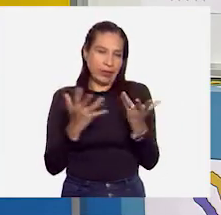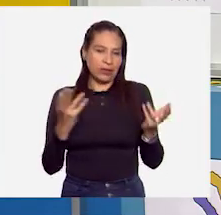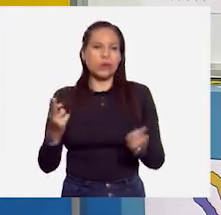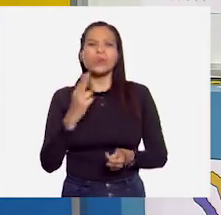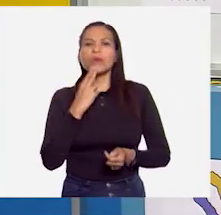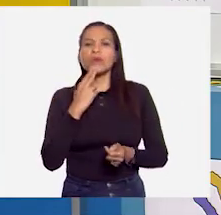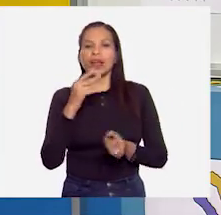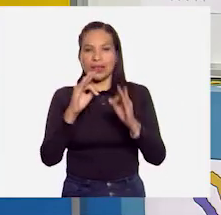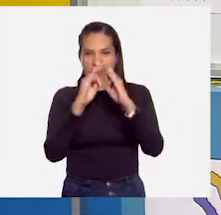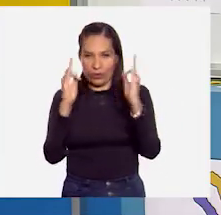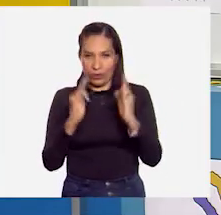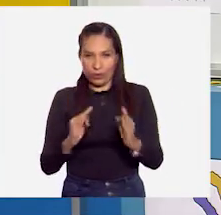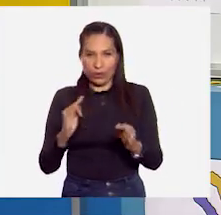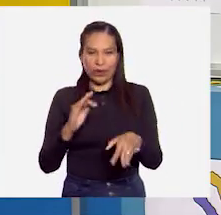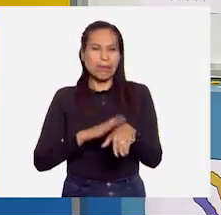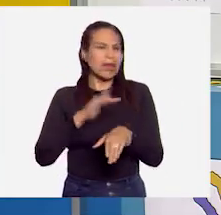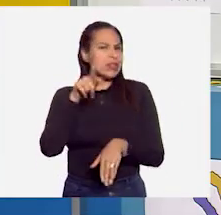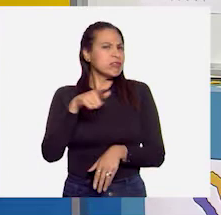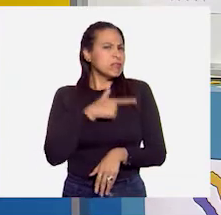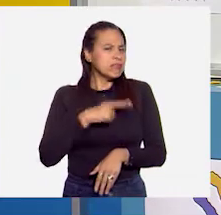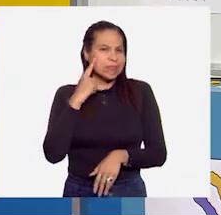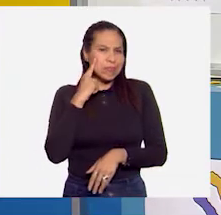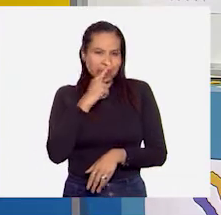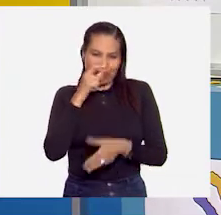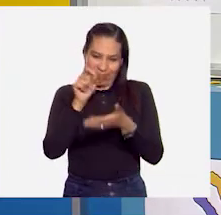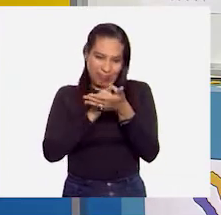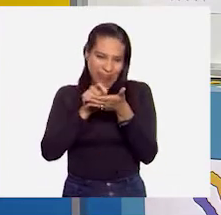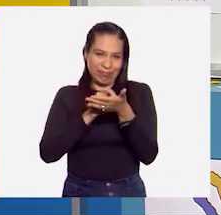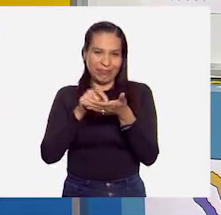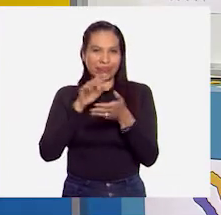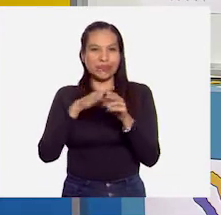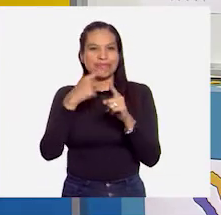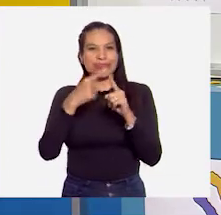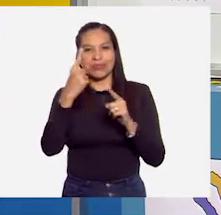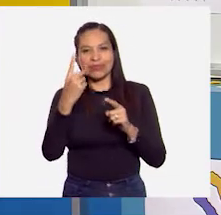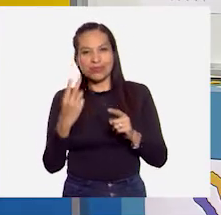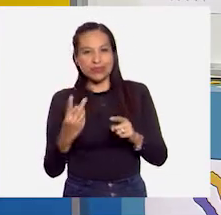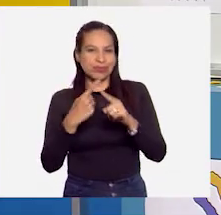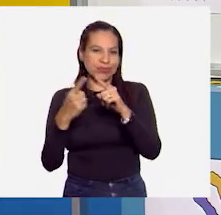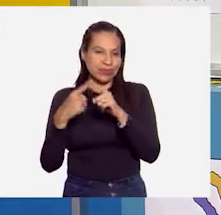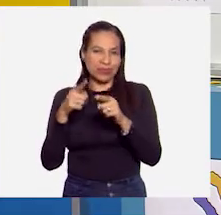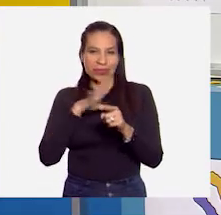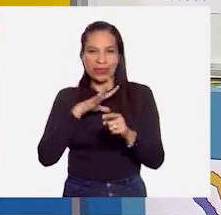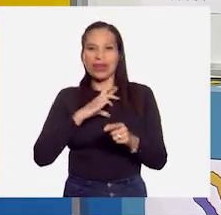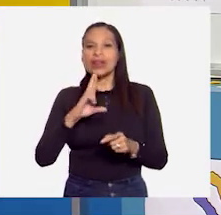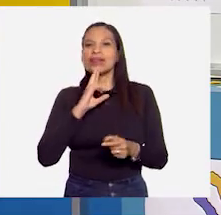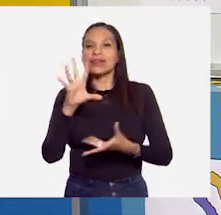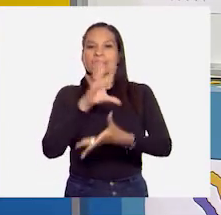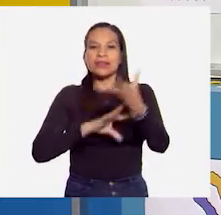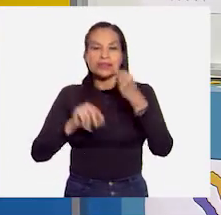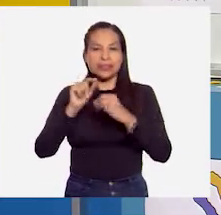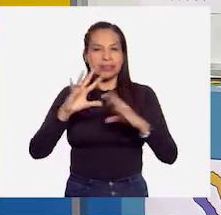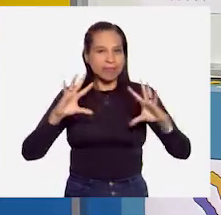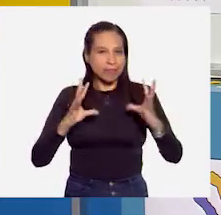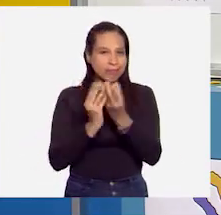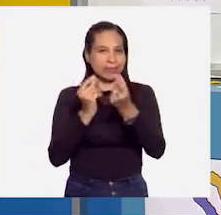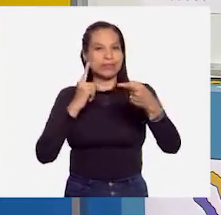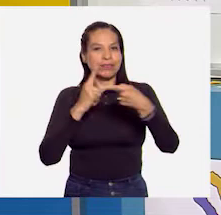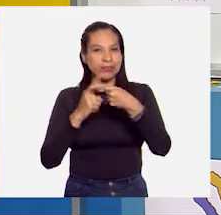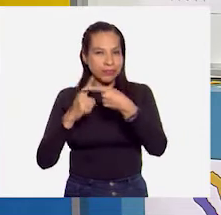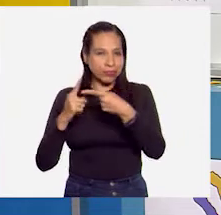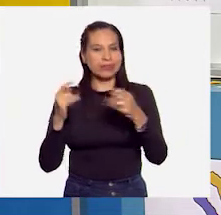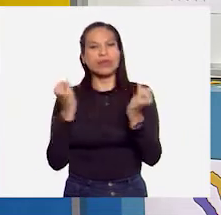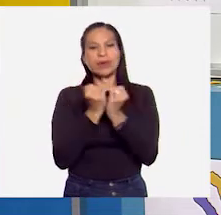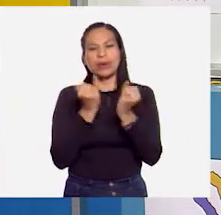usando las figuras que más les gusten y colorear las fracciones para obtener el resultado de la suma.